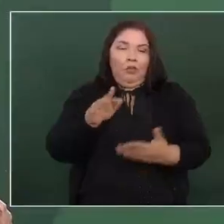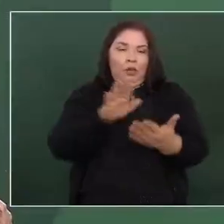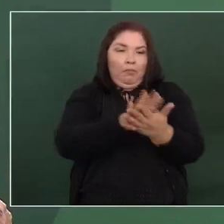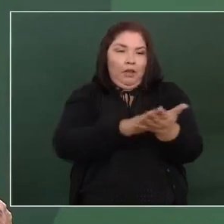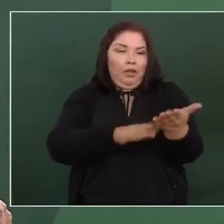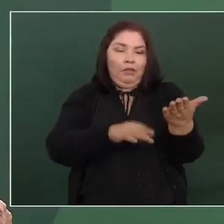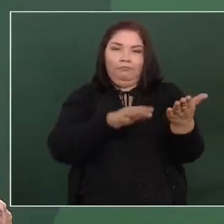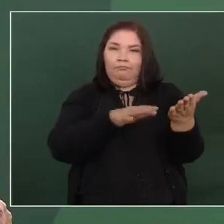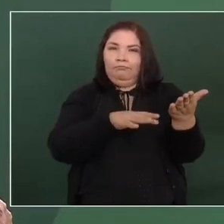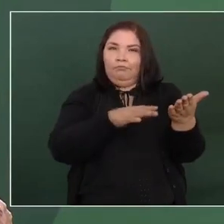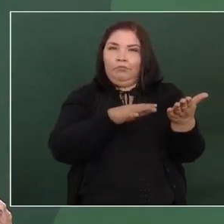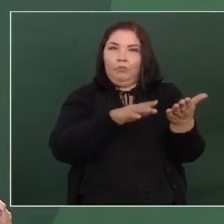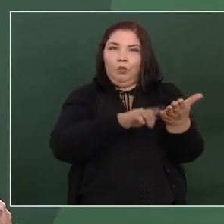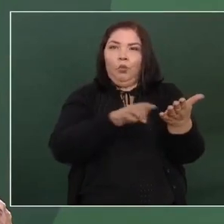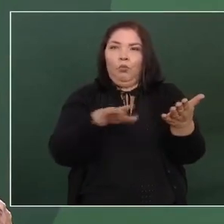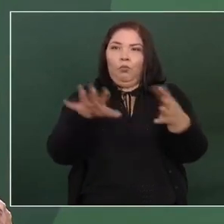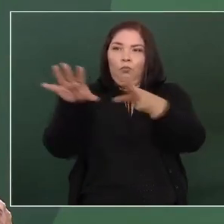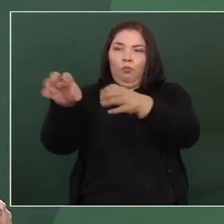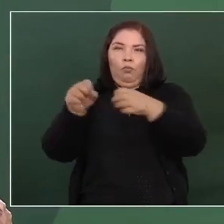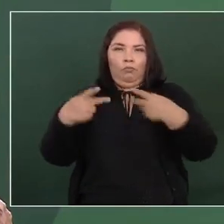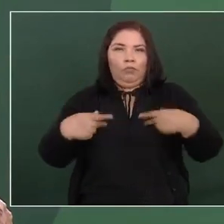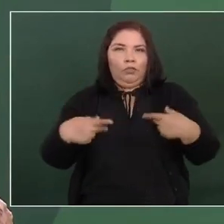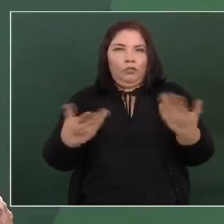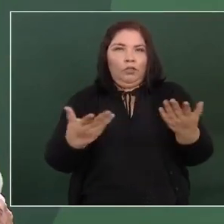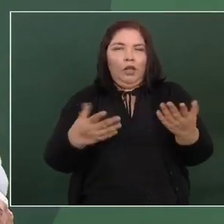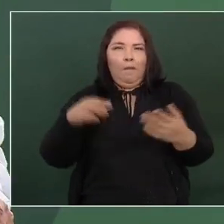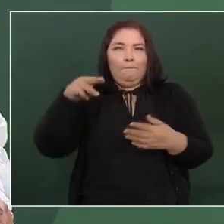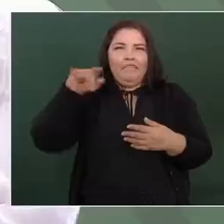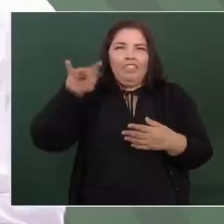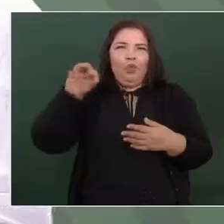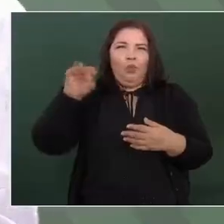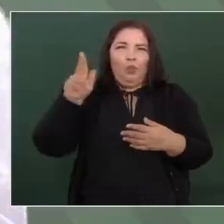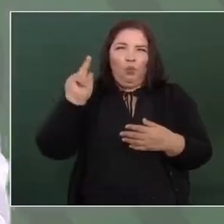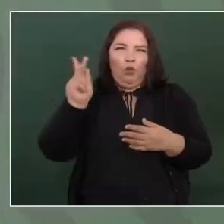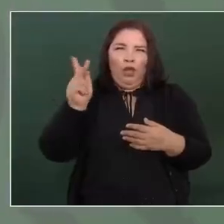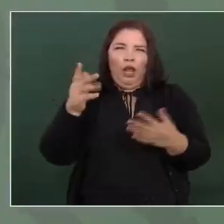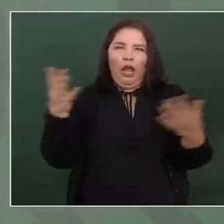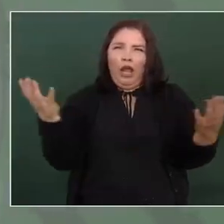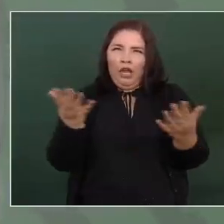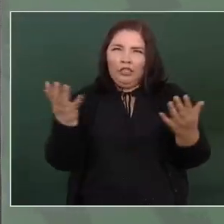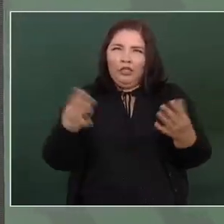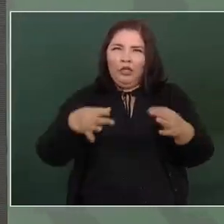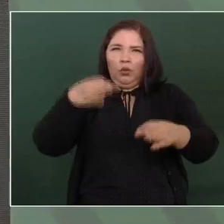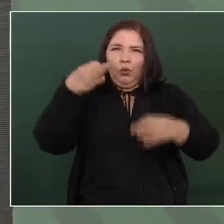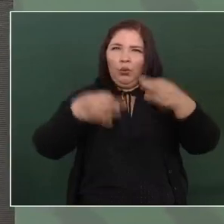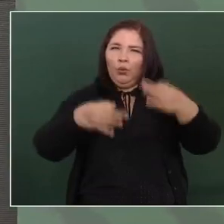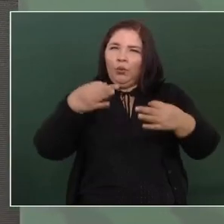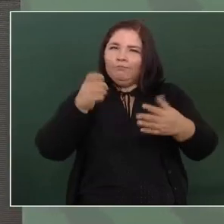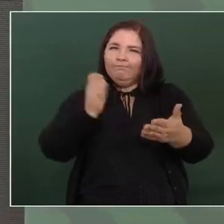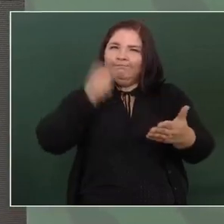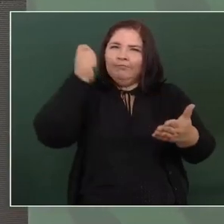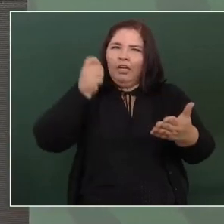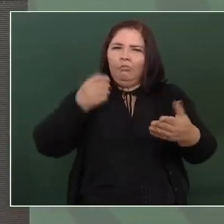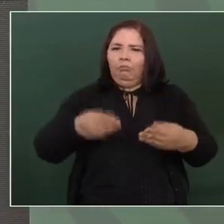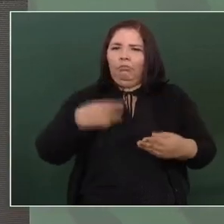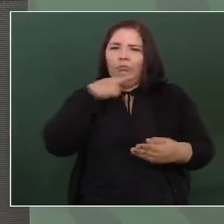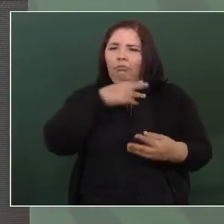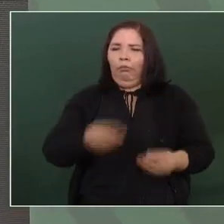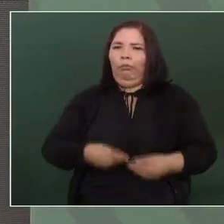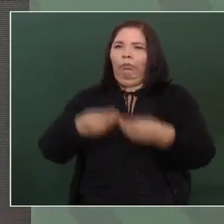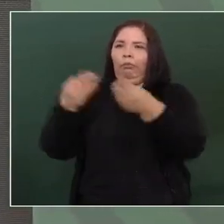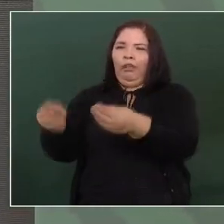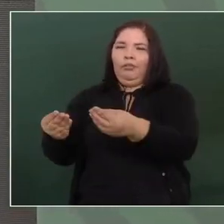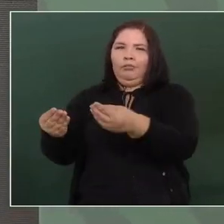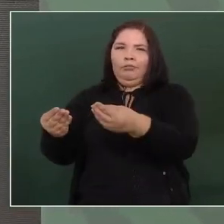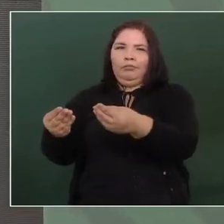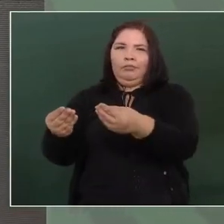órdenes de aprehensión, en otros tiempos, los ministerios públicos, de inmediato el juez la otorgaba. Ahora